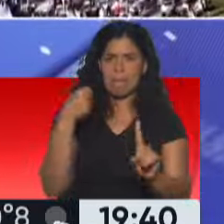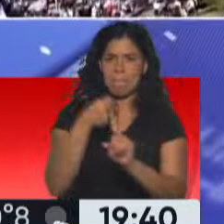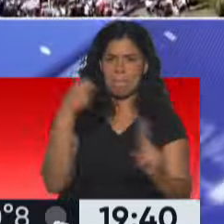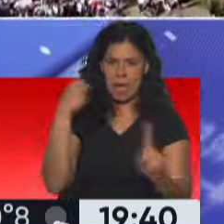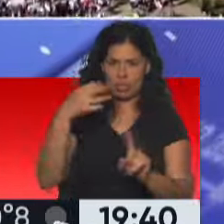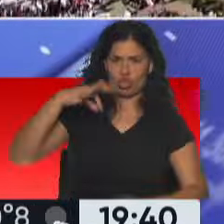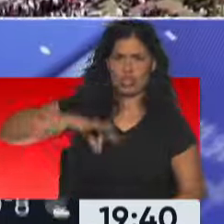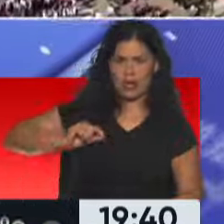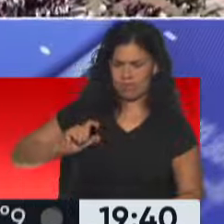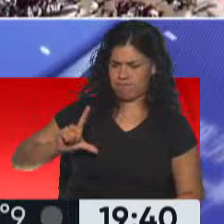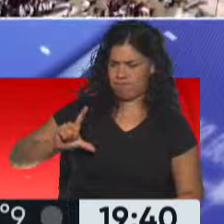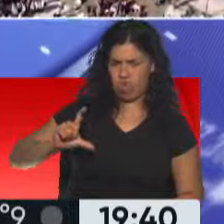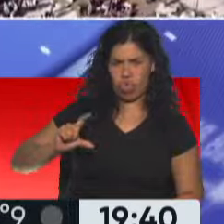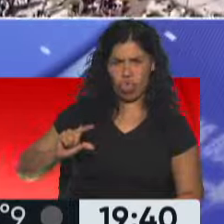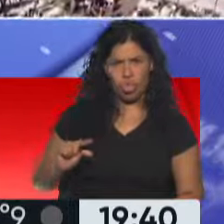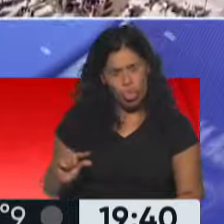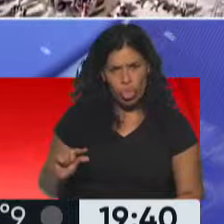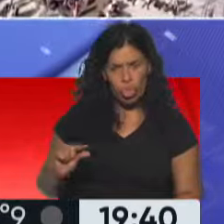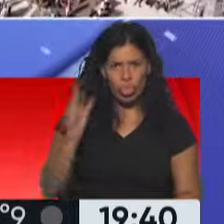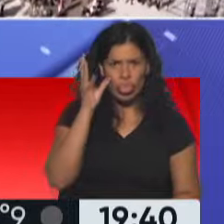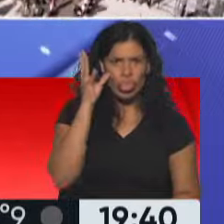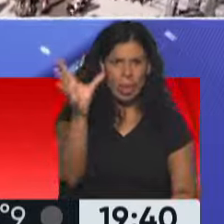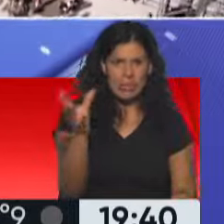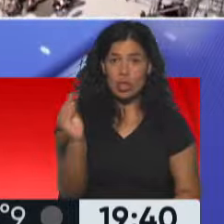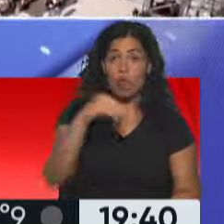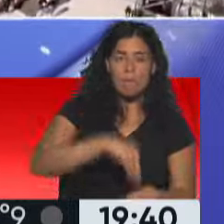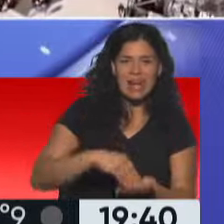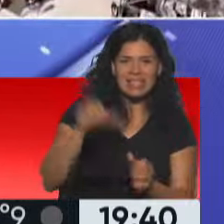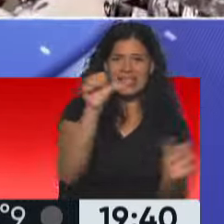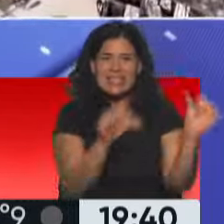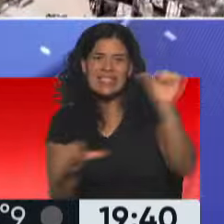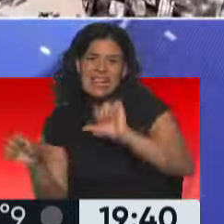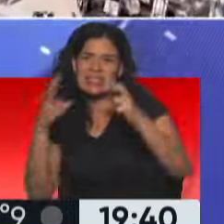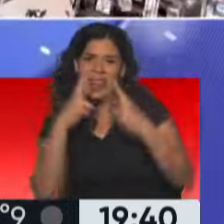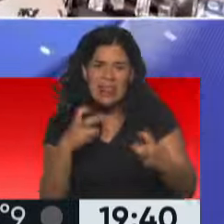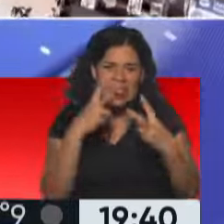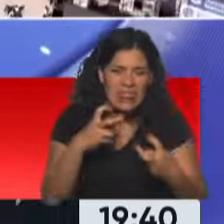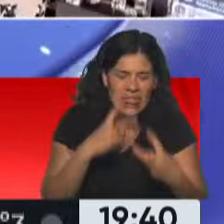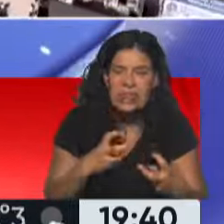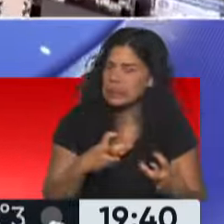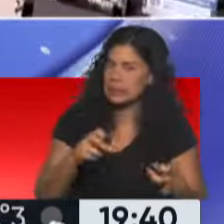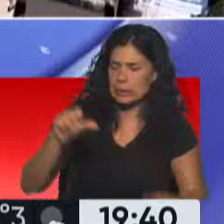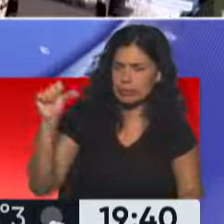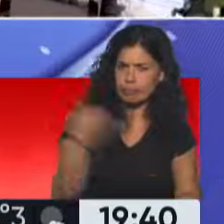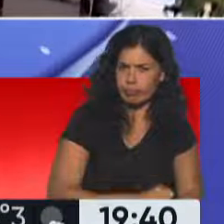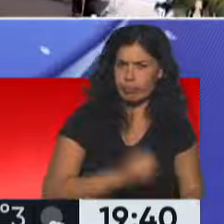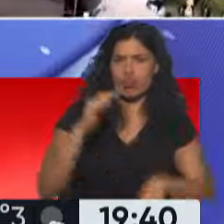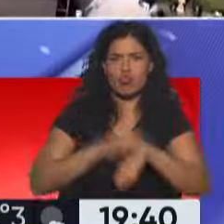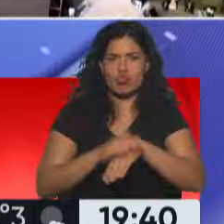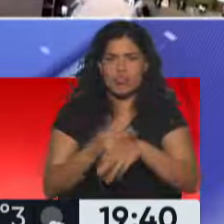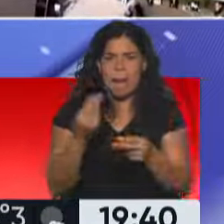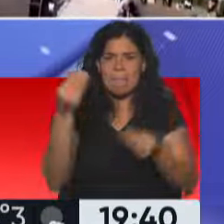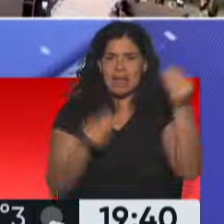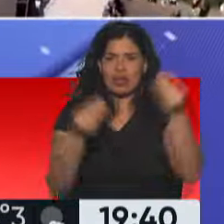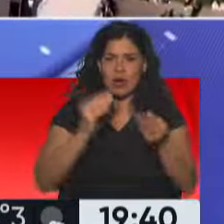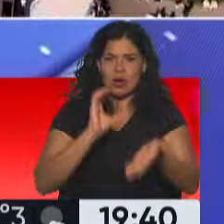de los salarios docentes y en las condiciones del sistema científico. Fue uno de los temas centrales que se leyeron en la Plaza del